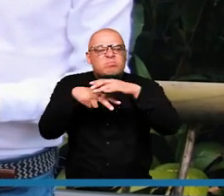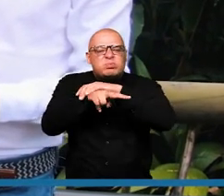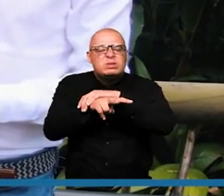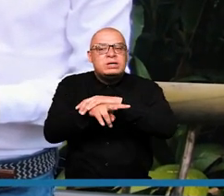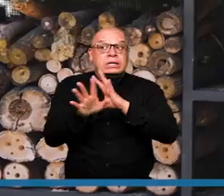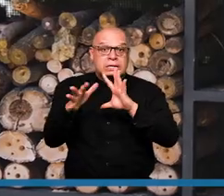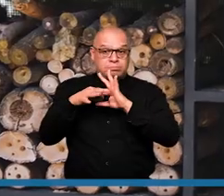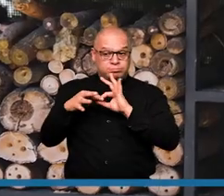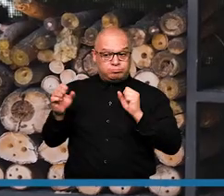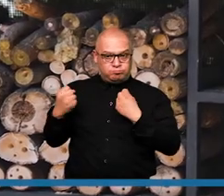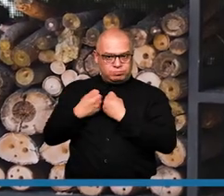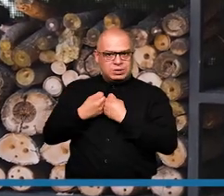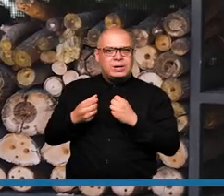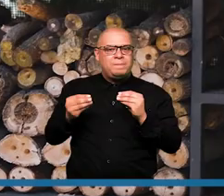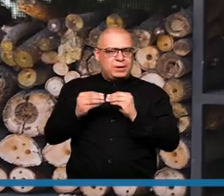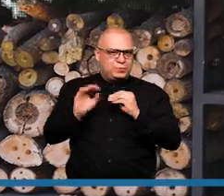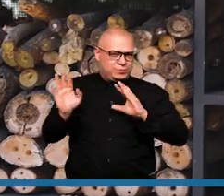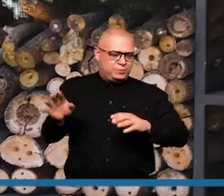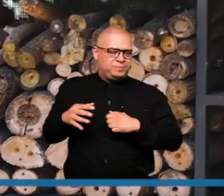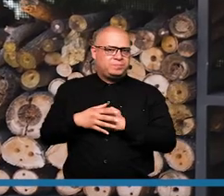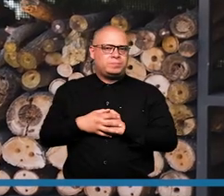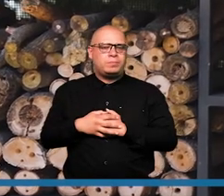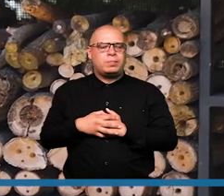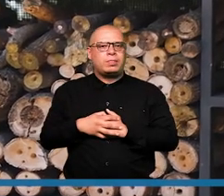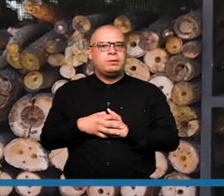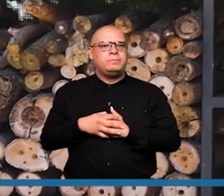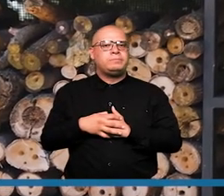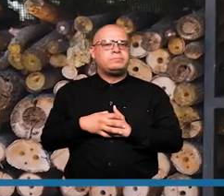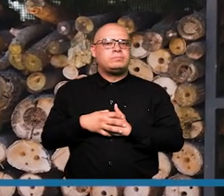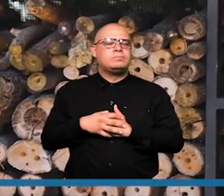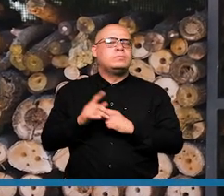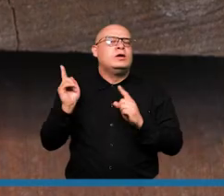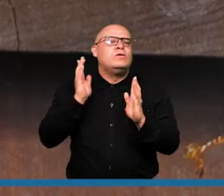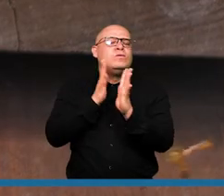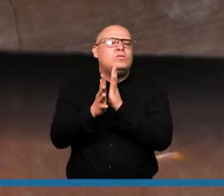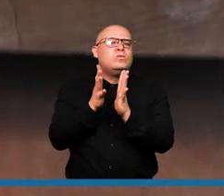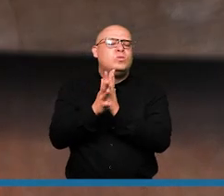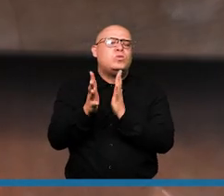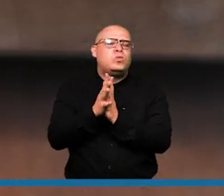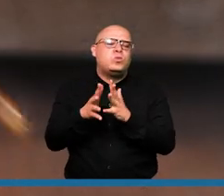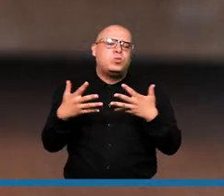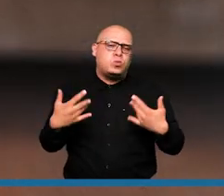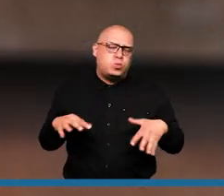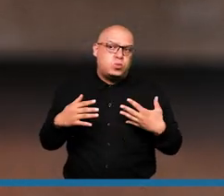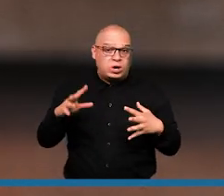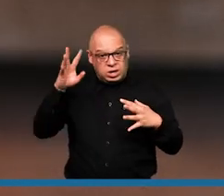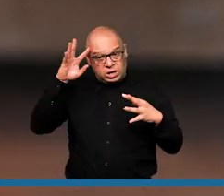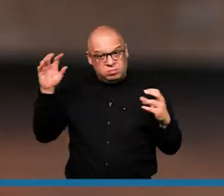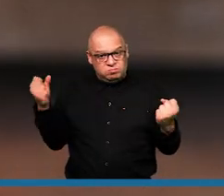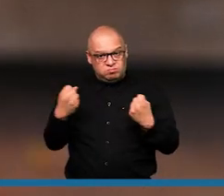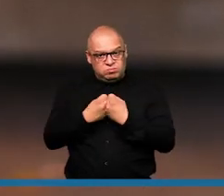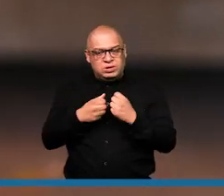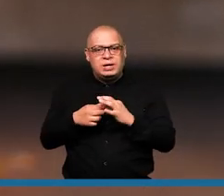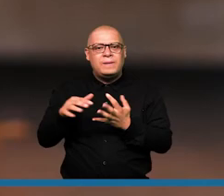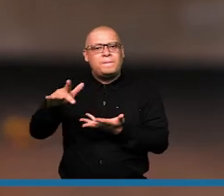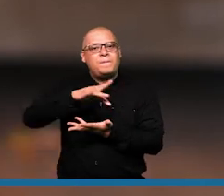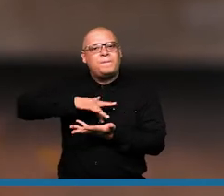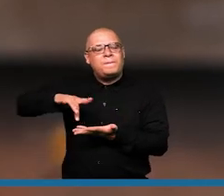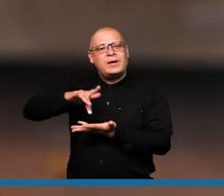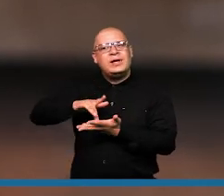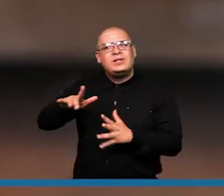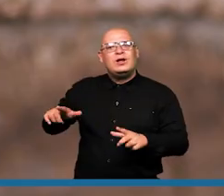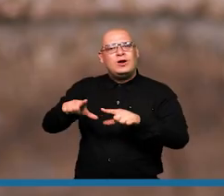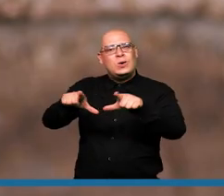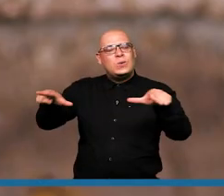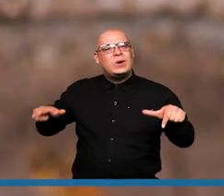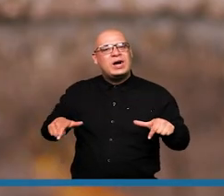ese convenio y polinizadores. Hay toda una información que ha salido de este convenio. En el parque hay unos módulos